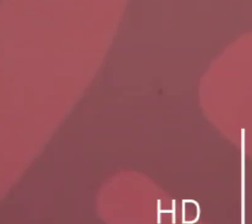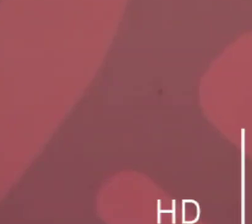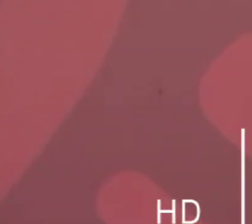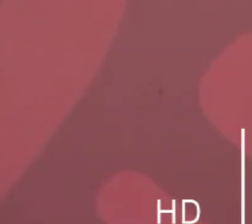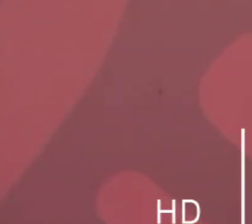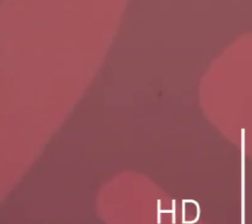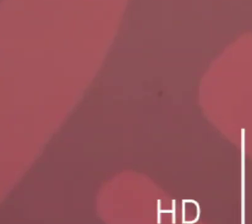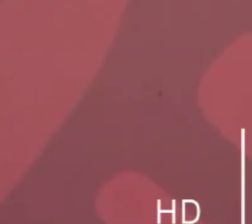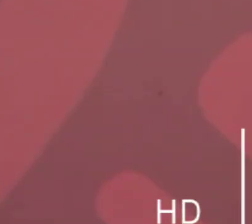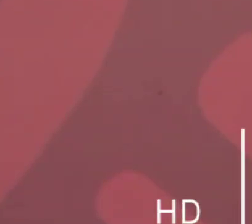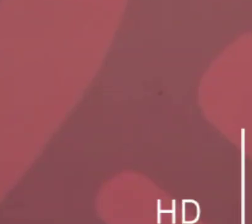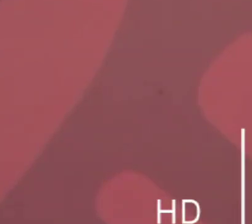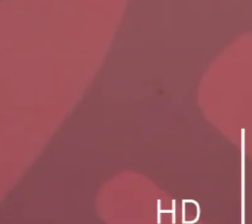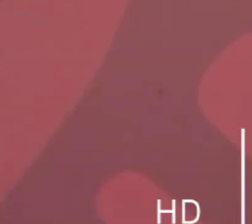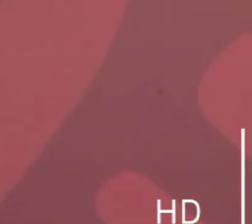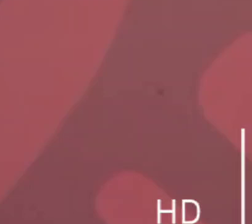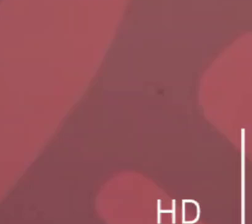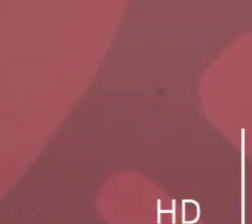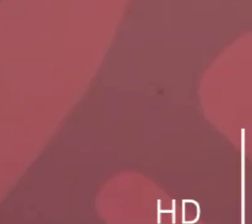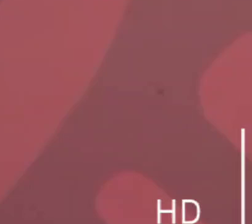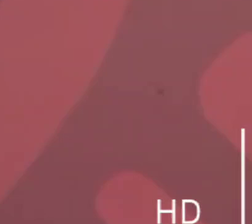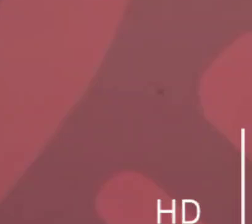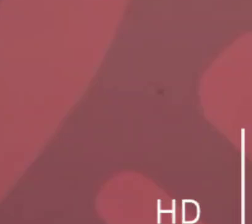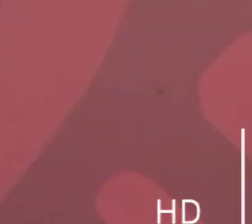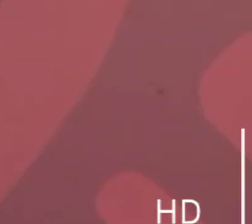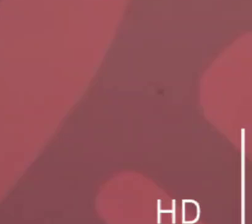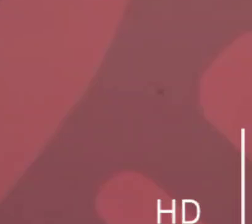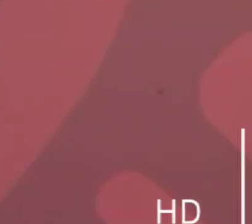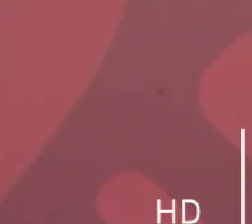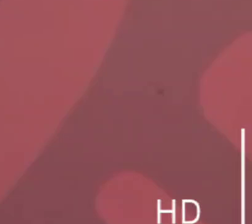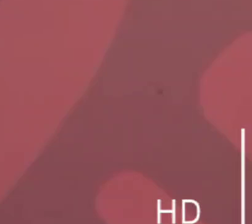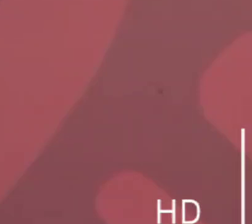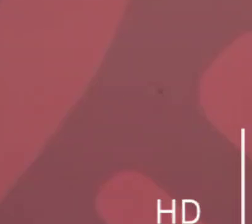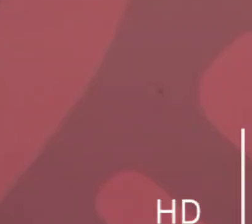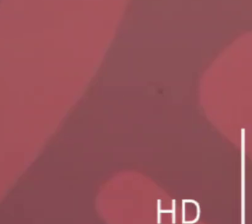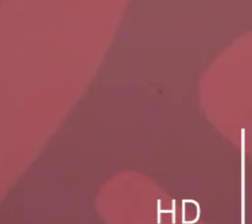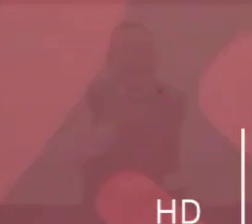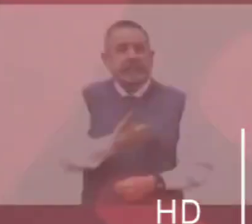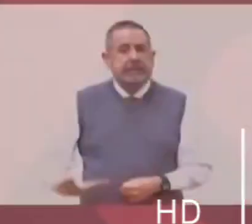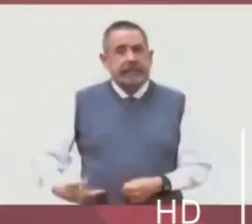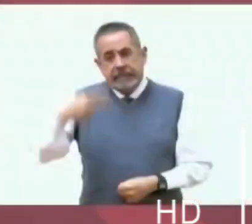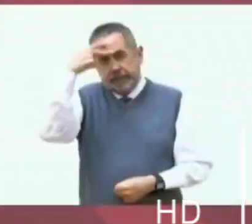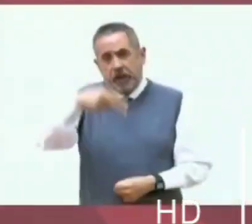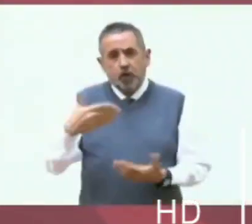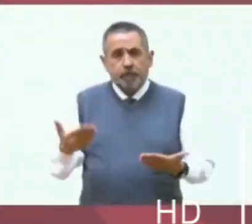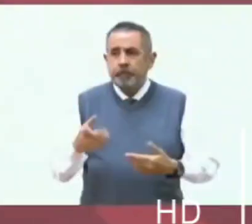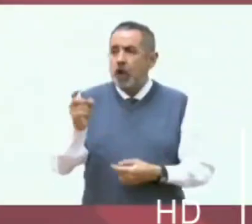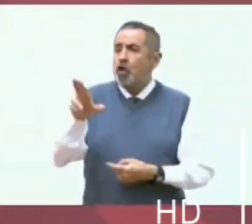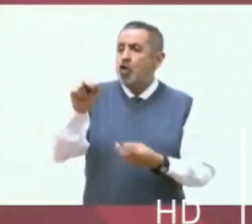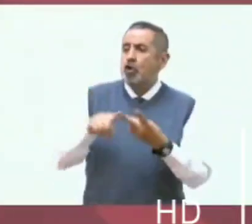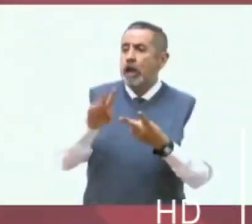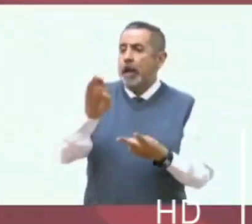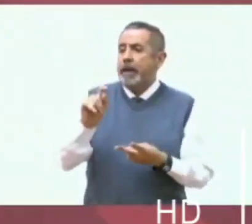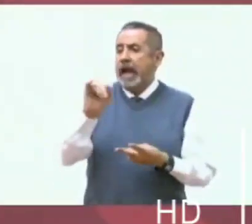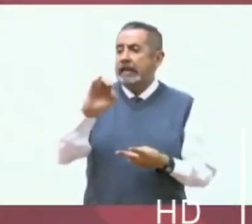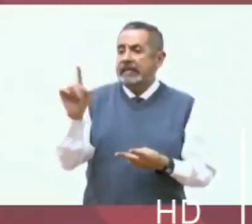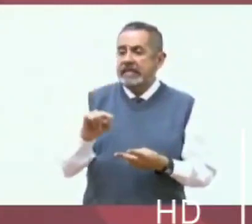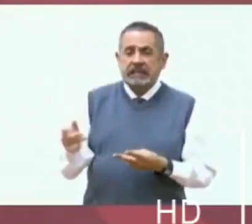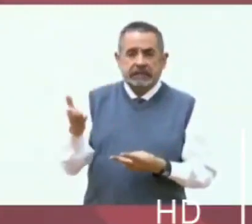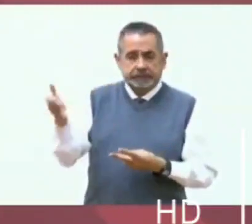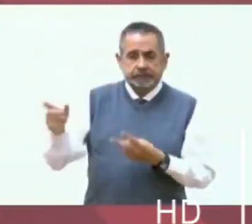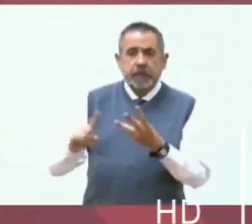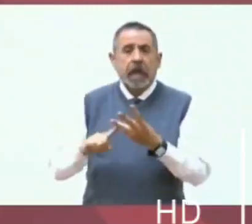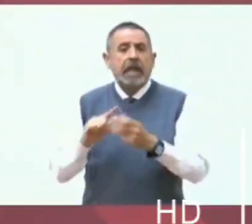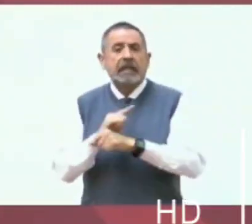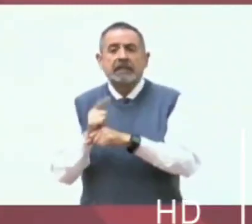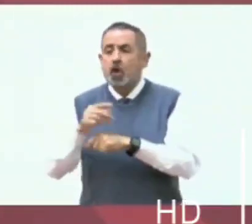Buenos días a todos. Licenciado Andrés Manuel López Obrador, presidente de México, doctora Beatriz Gutiérrez Müller,